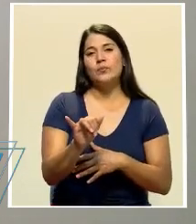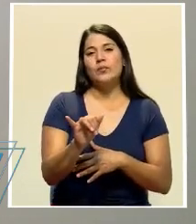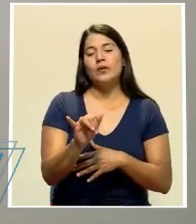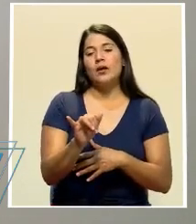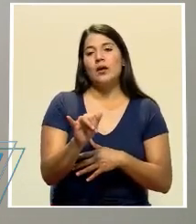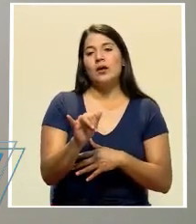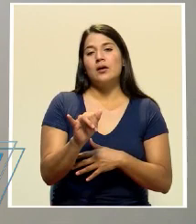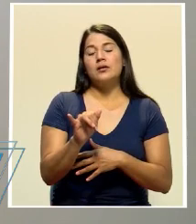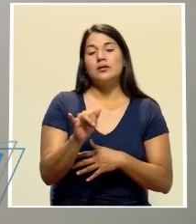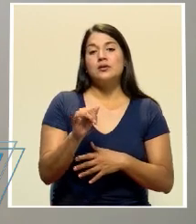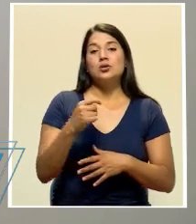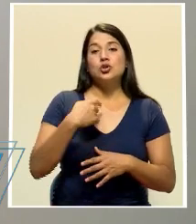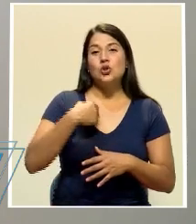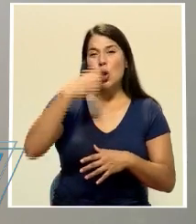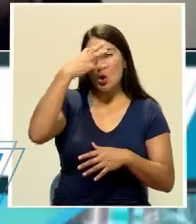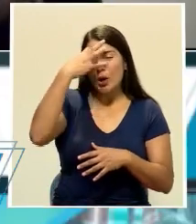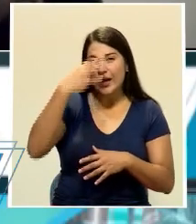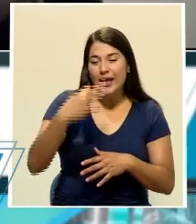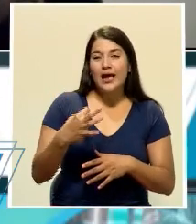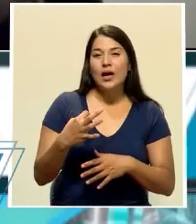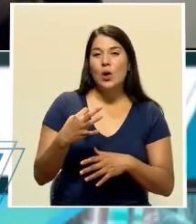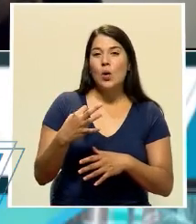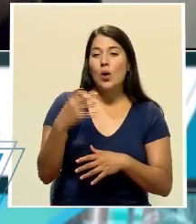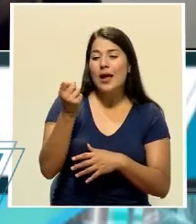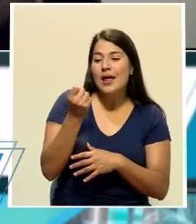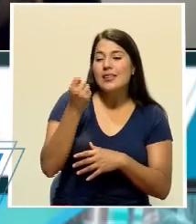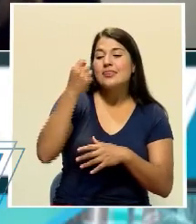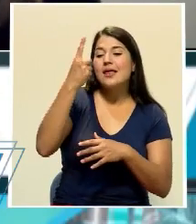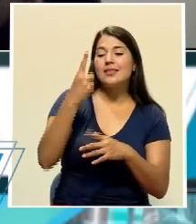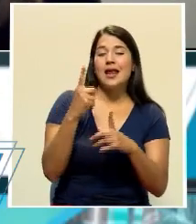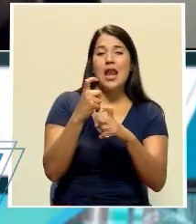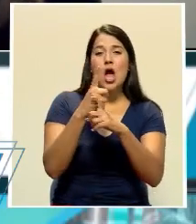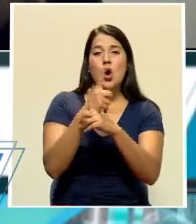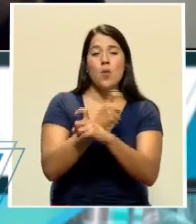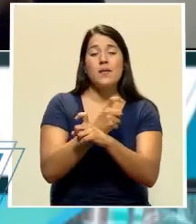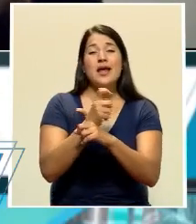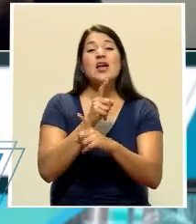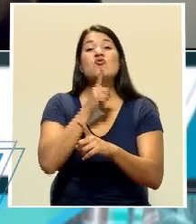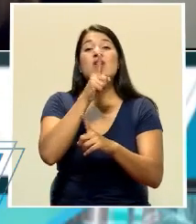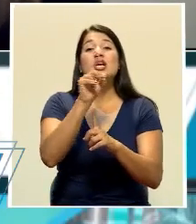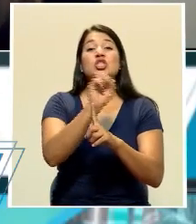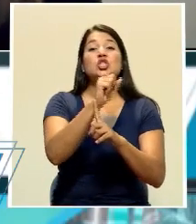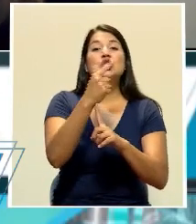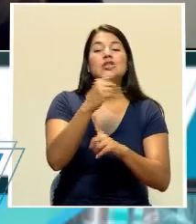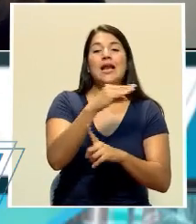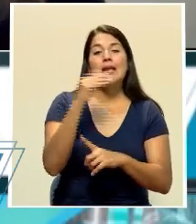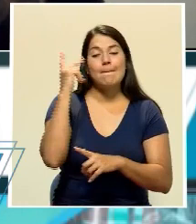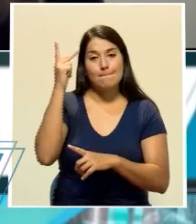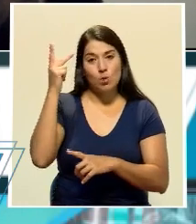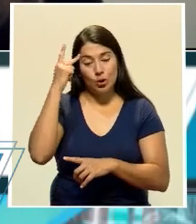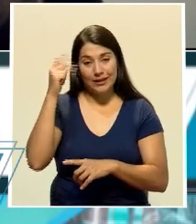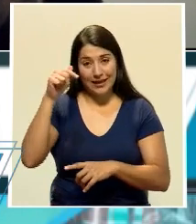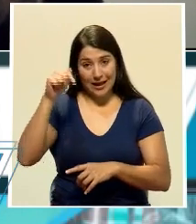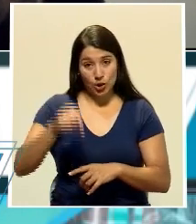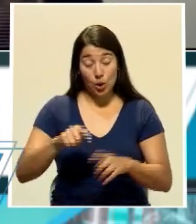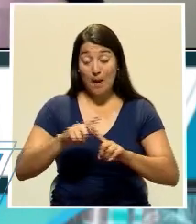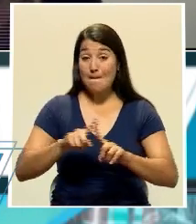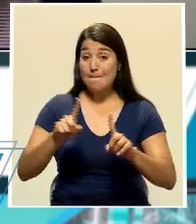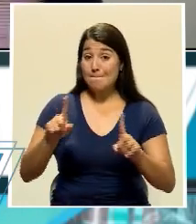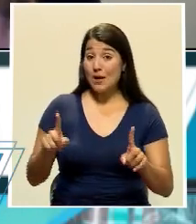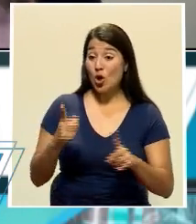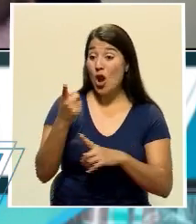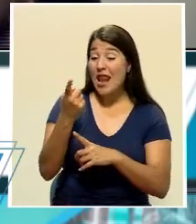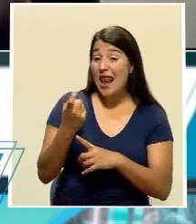minimizar y simplificar la compleja realidad social y política de hoy, pero sí pienso que la falta